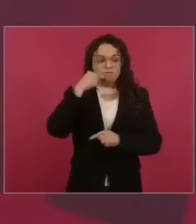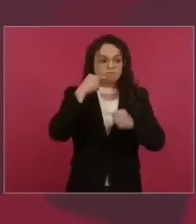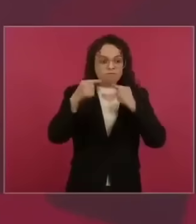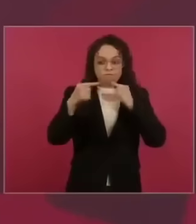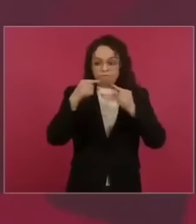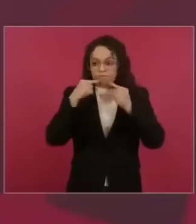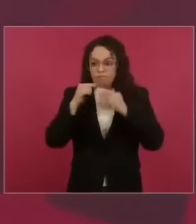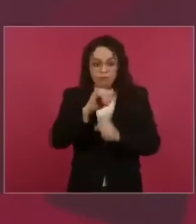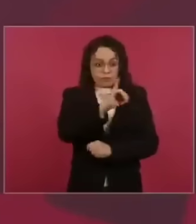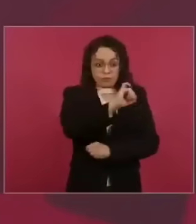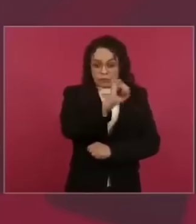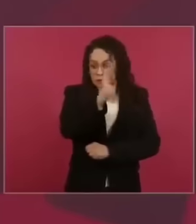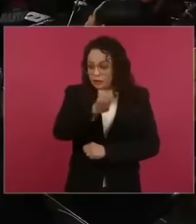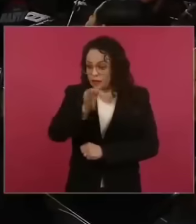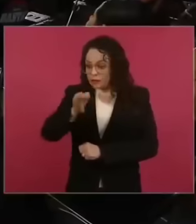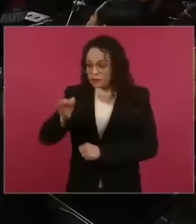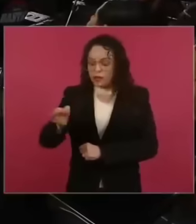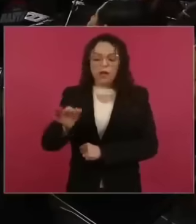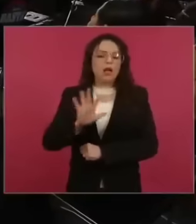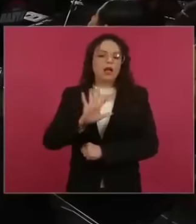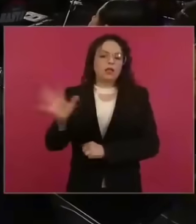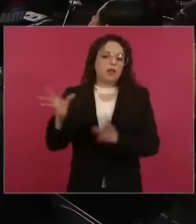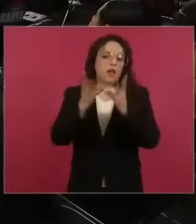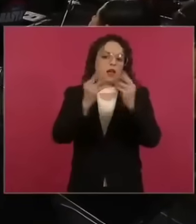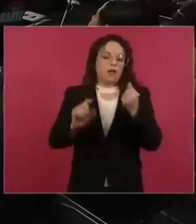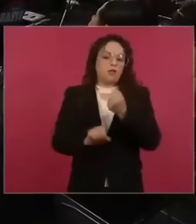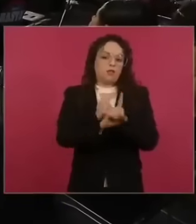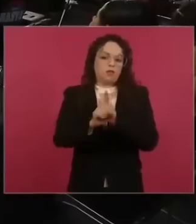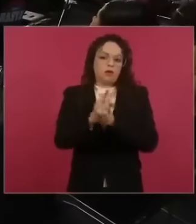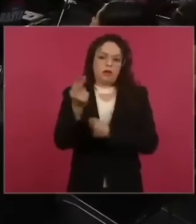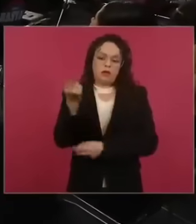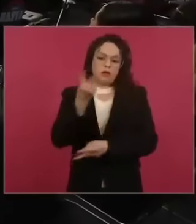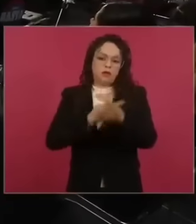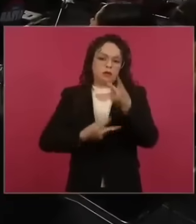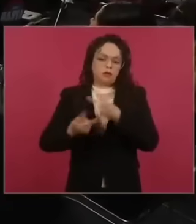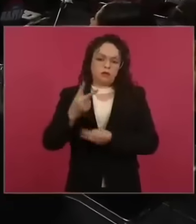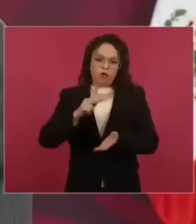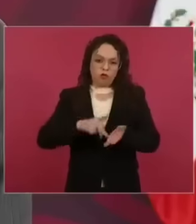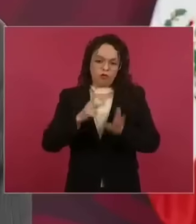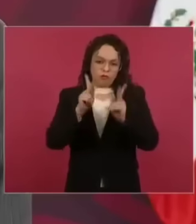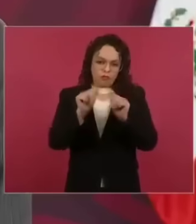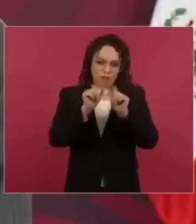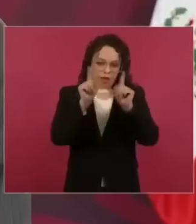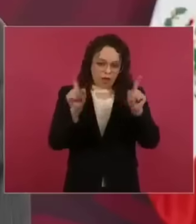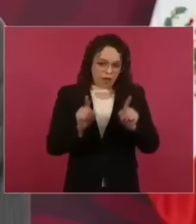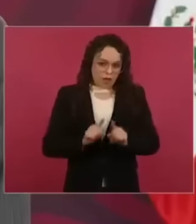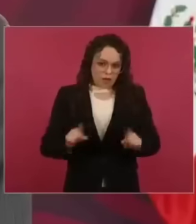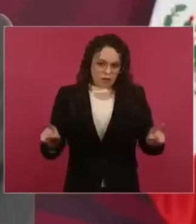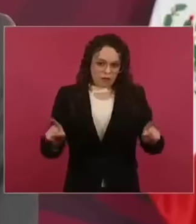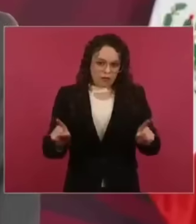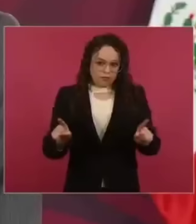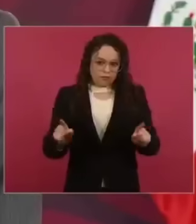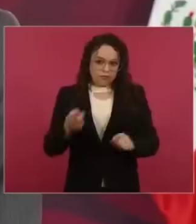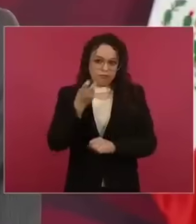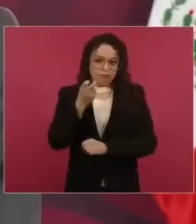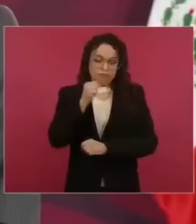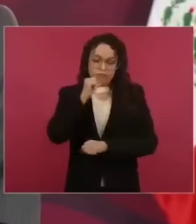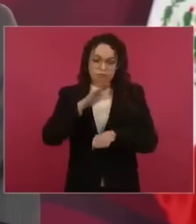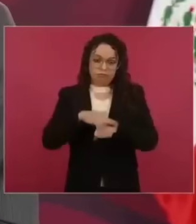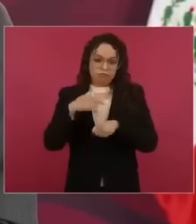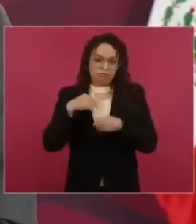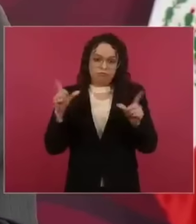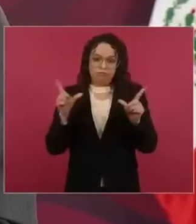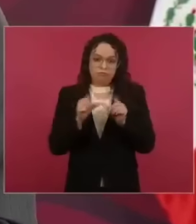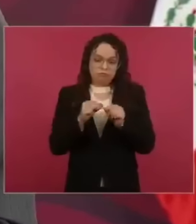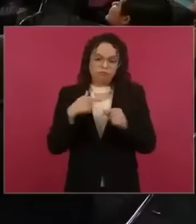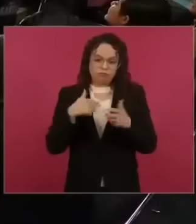a al PR al pan no cambiemos por sochil Pero quién es sochil una panista no no soy panista dice Claro que sí trabajaste